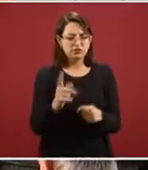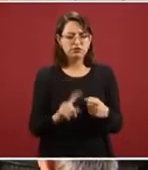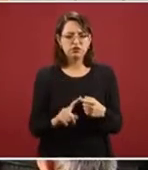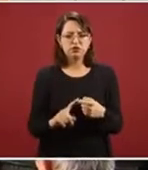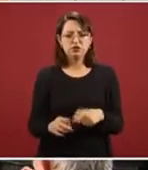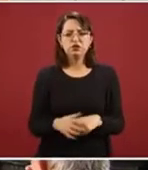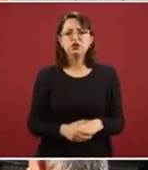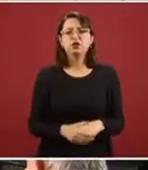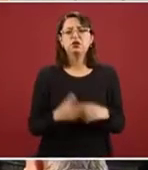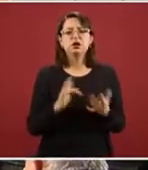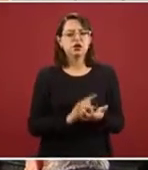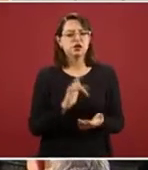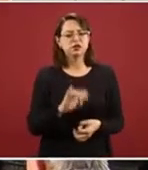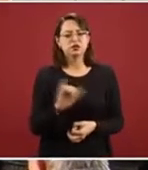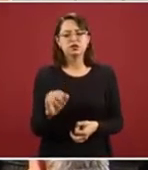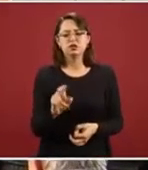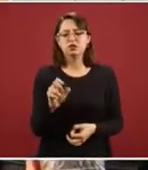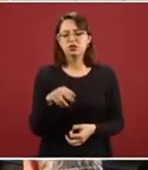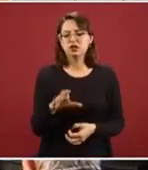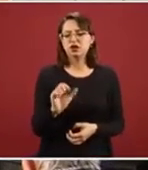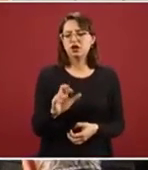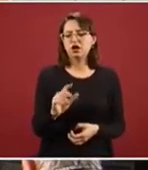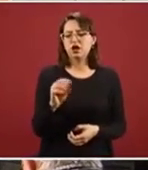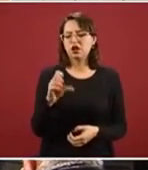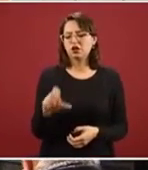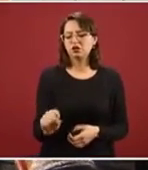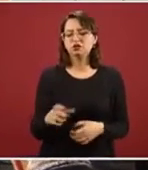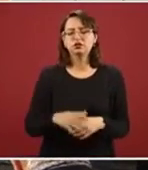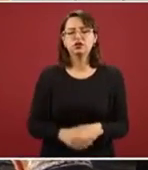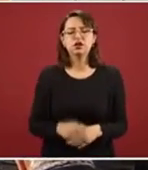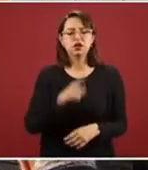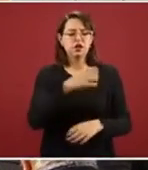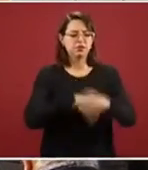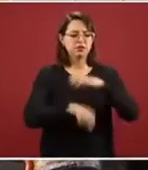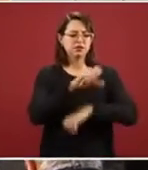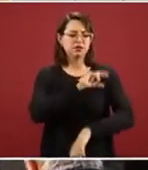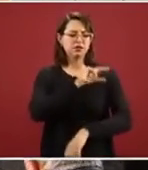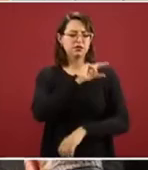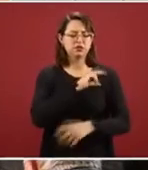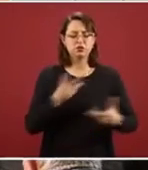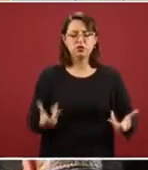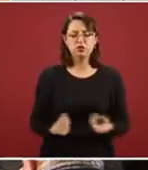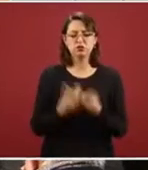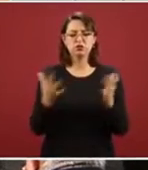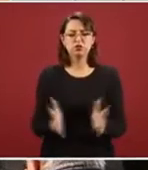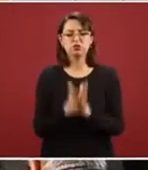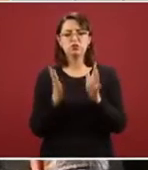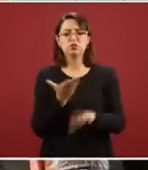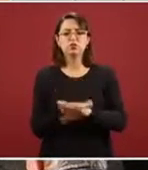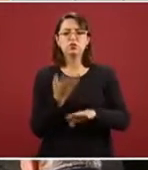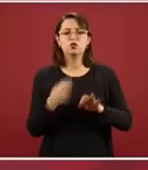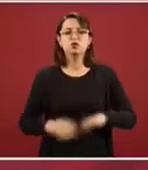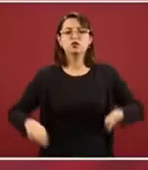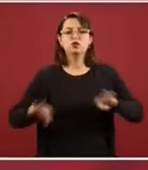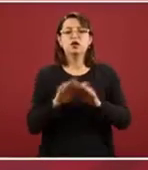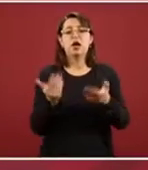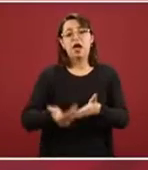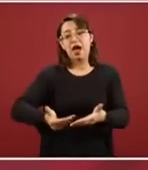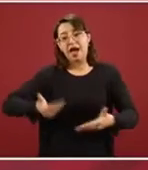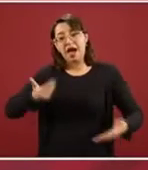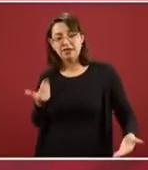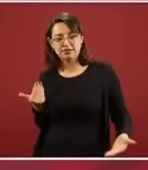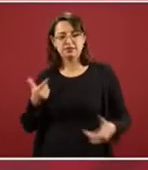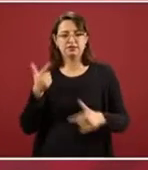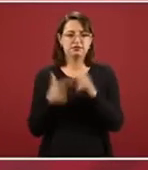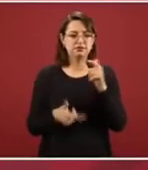Muchísimas gracias, Juan Carlos. La participación de los integrantes del sector privado es fundamental. Primero que nada, en labores de prevención, es decir,